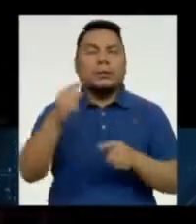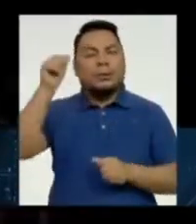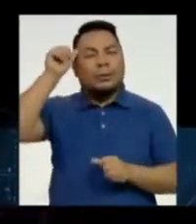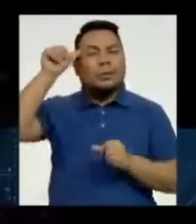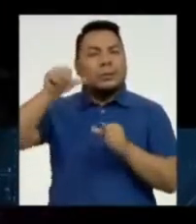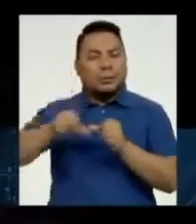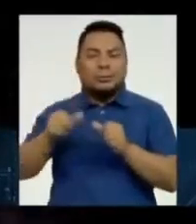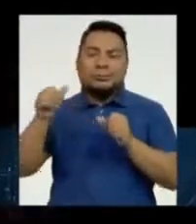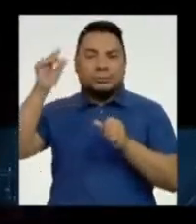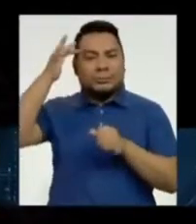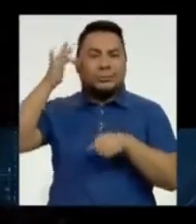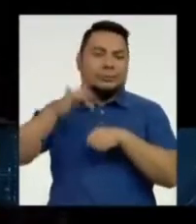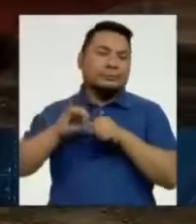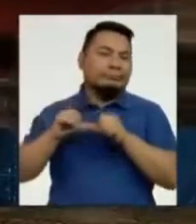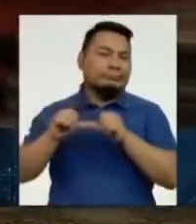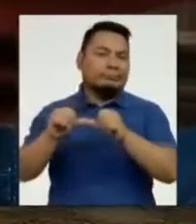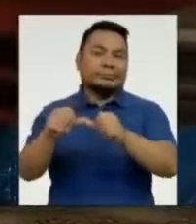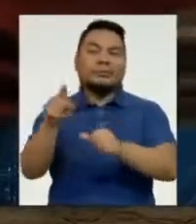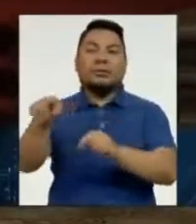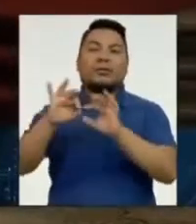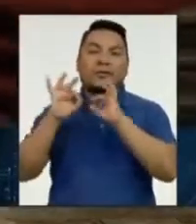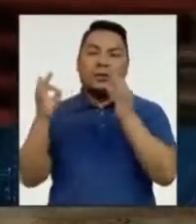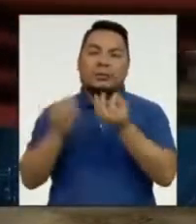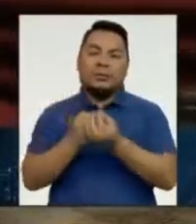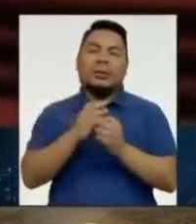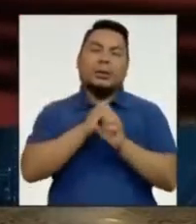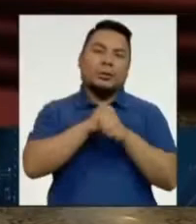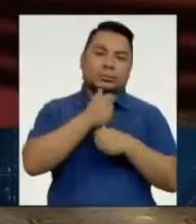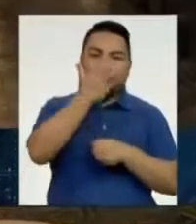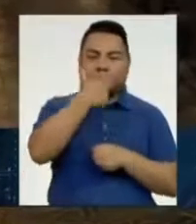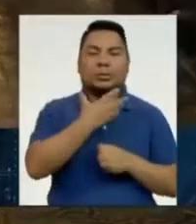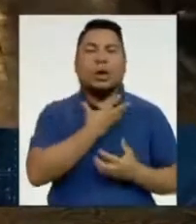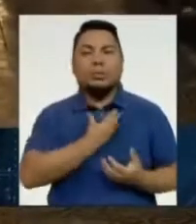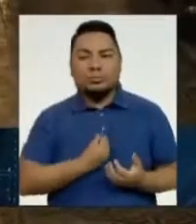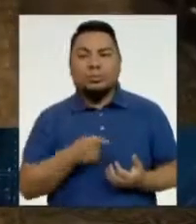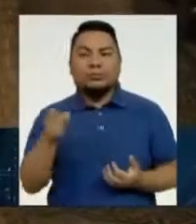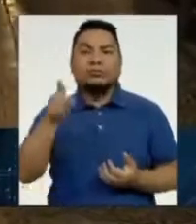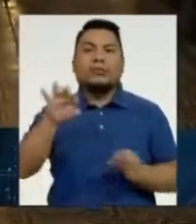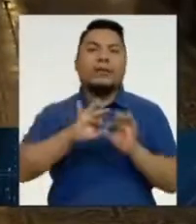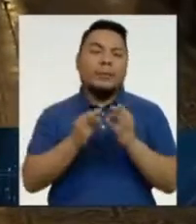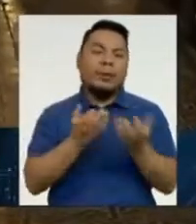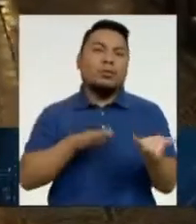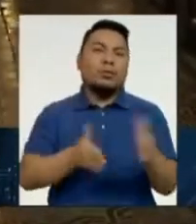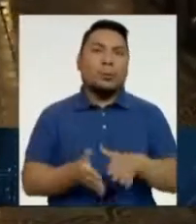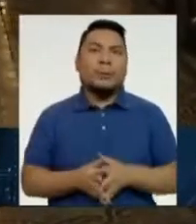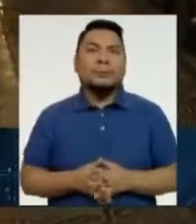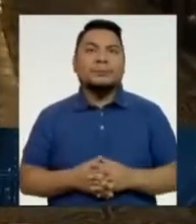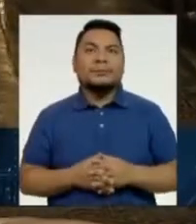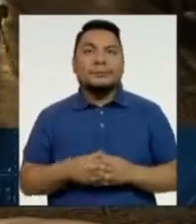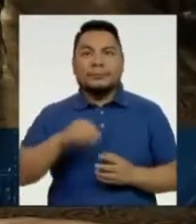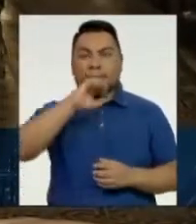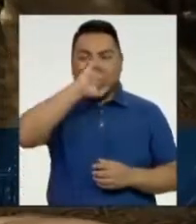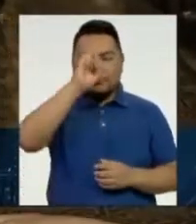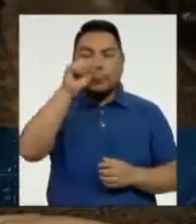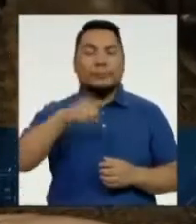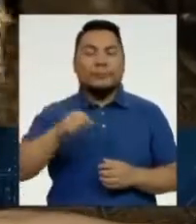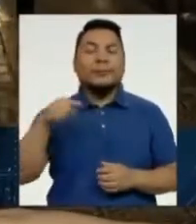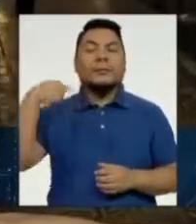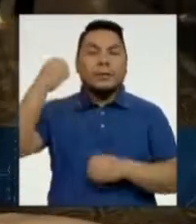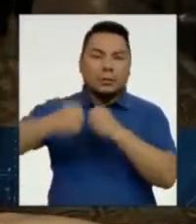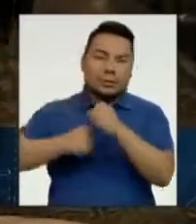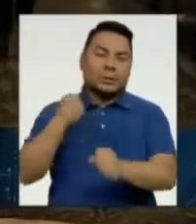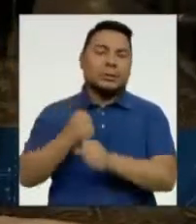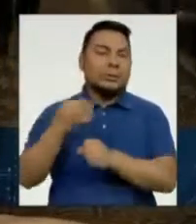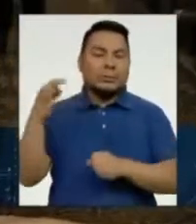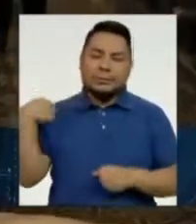una sombra a los deudos, quienes cada año organizan una misa en honor a las víctimas. Tengo quemaduras en parte de mis cuerpos y cada año vengo a darle